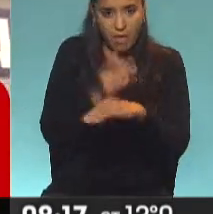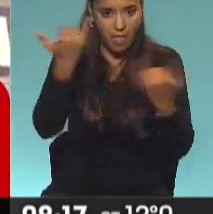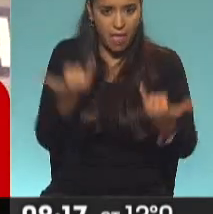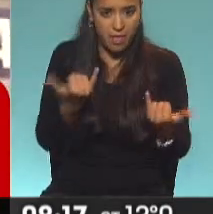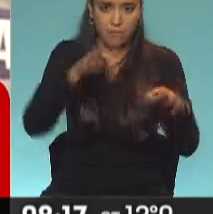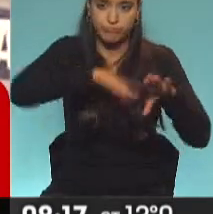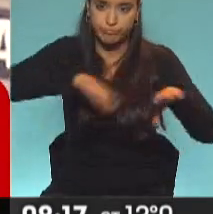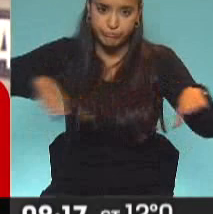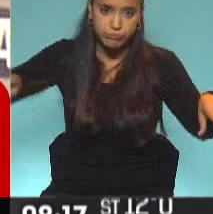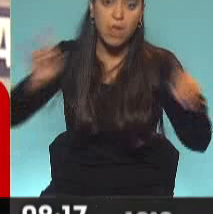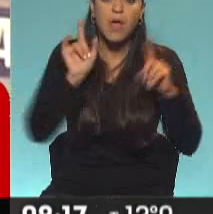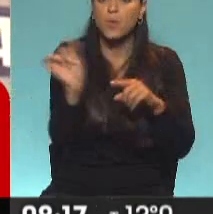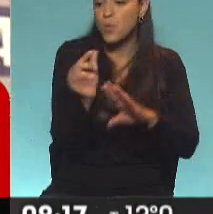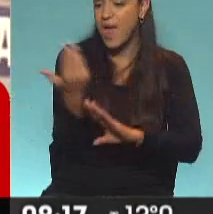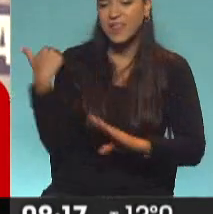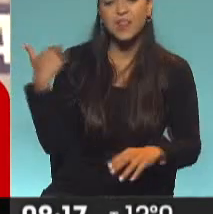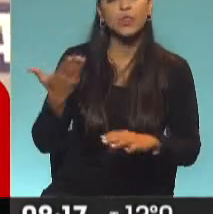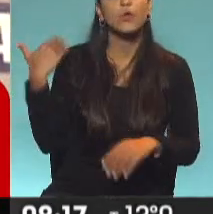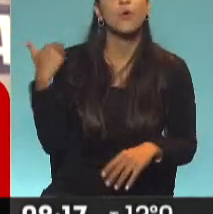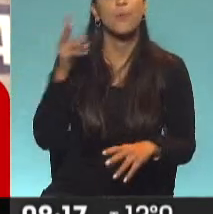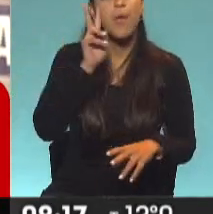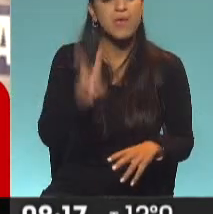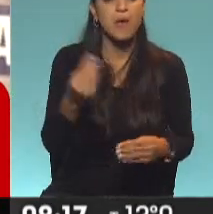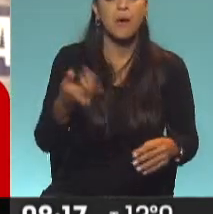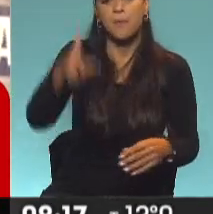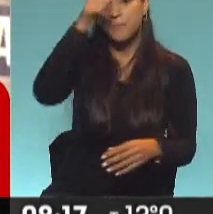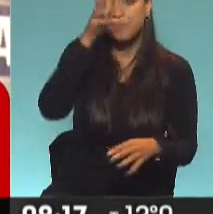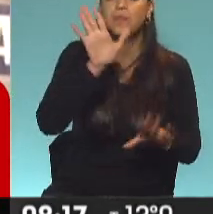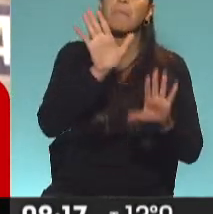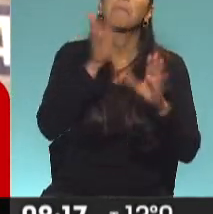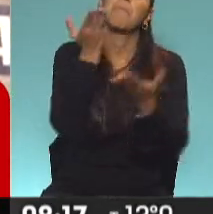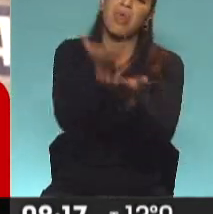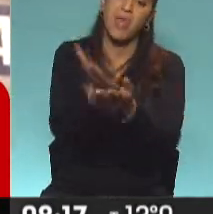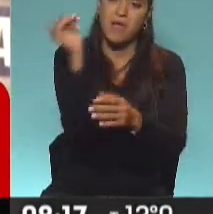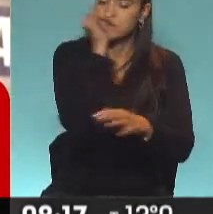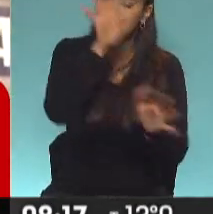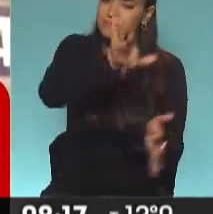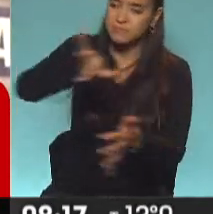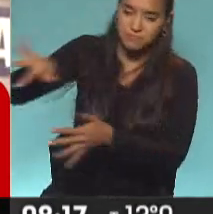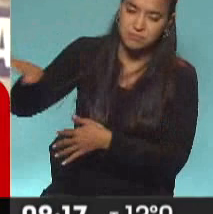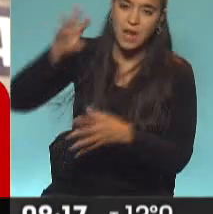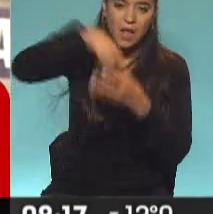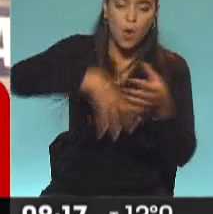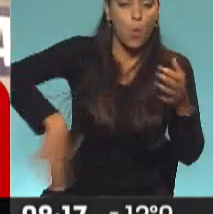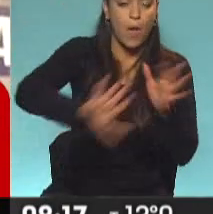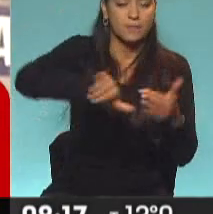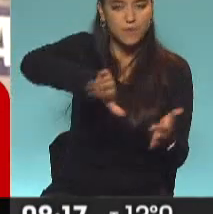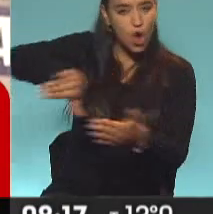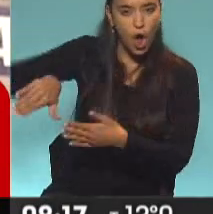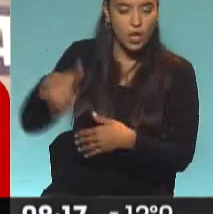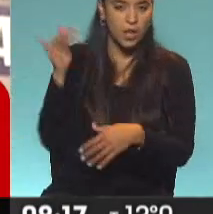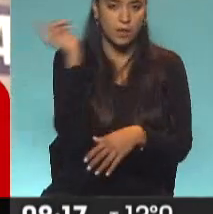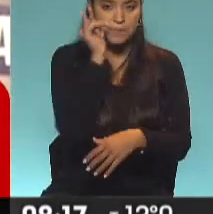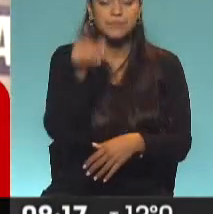operativo, y hace instantes nada más veíamos como uno de los efectivos le pedía a los camarógrafos que se alejaran justamente del interior del lugar, donde